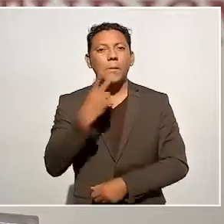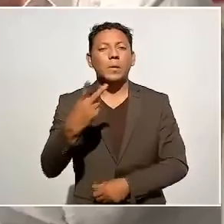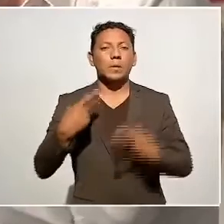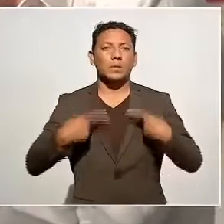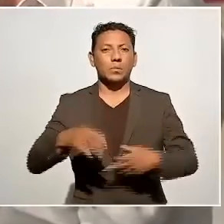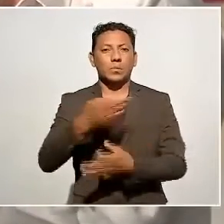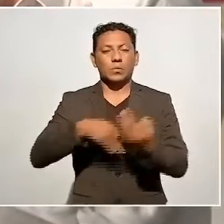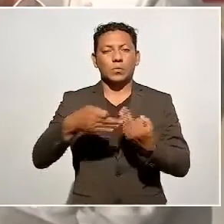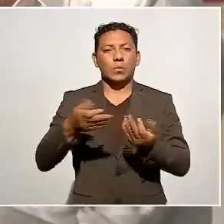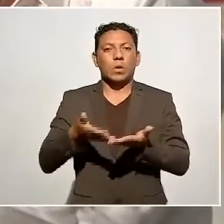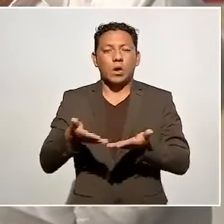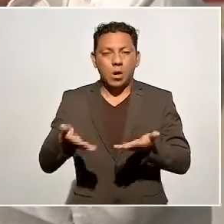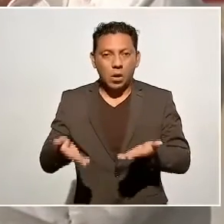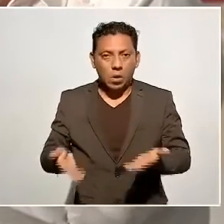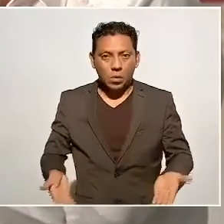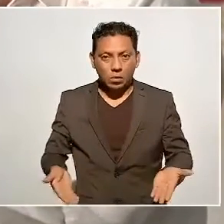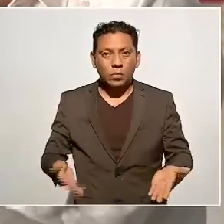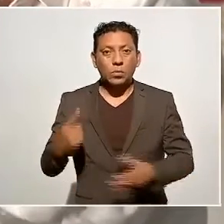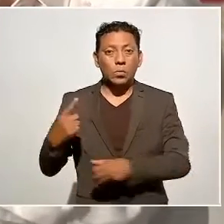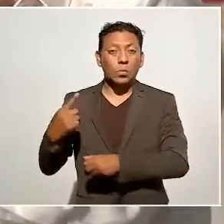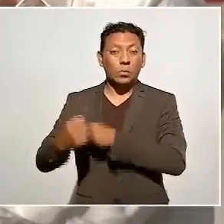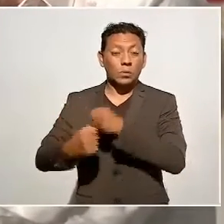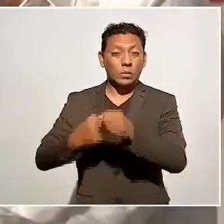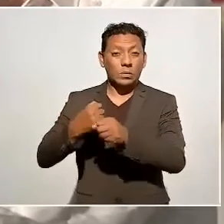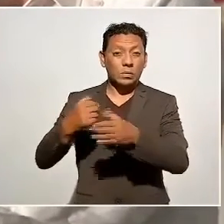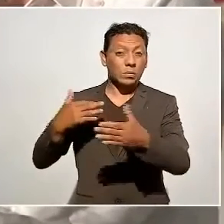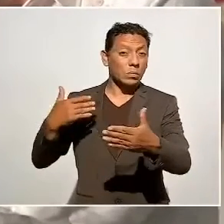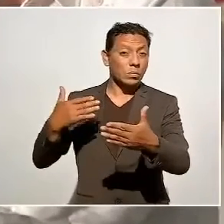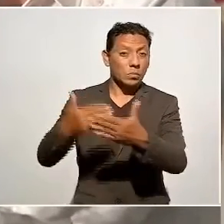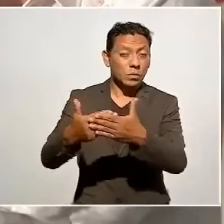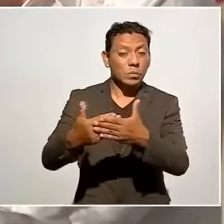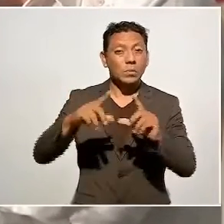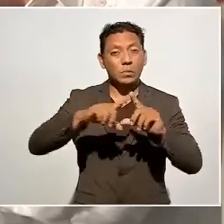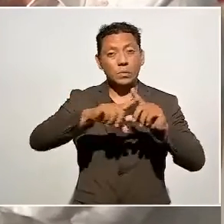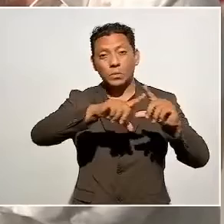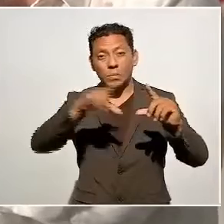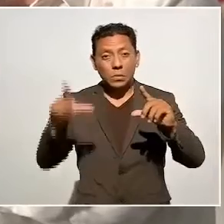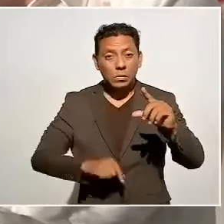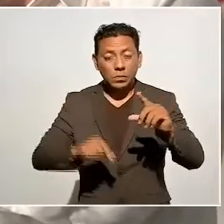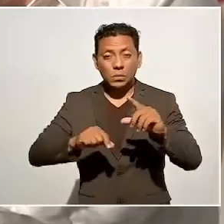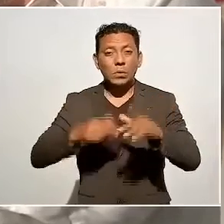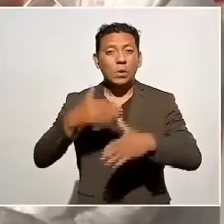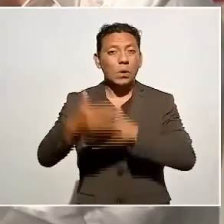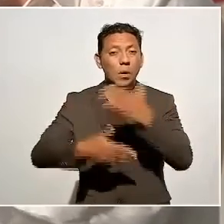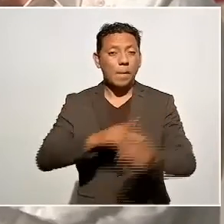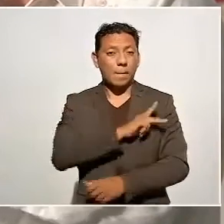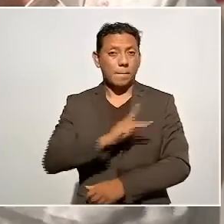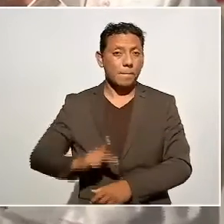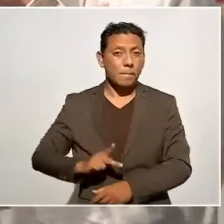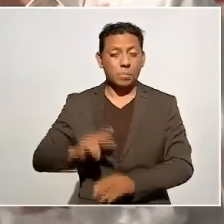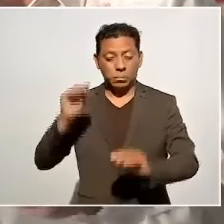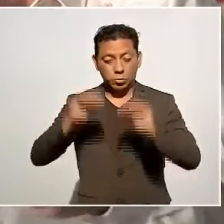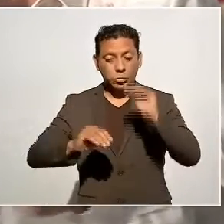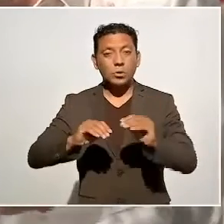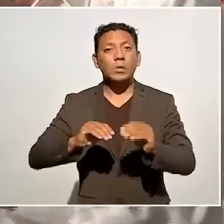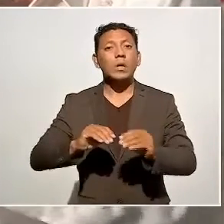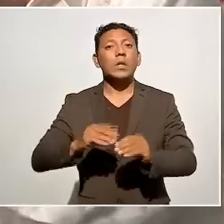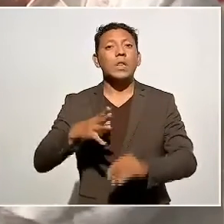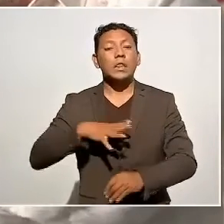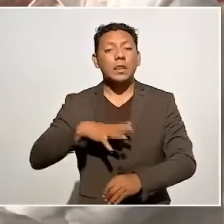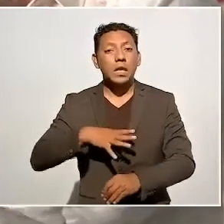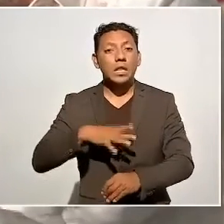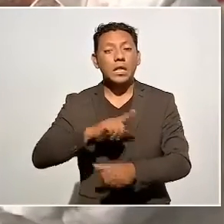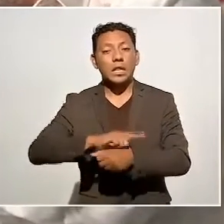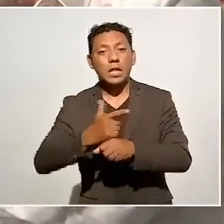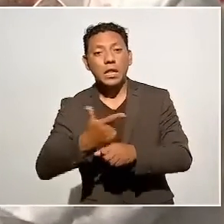humano. Así pues, en un año de la restauración de la República se crearon por decreto presidencial las carreras de Ingeniería Civil y